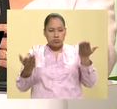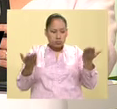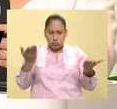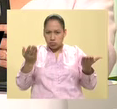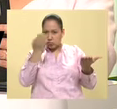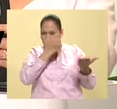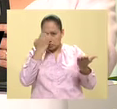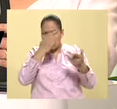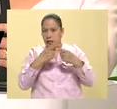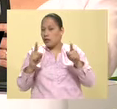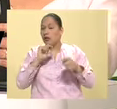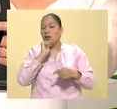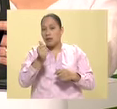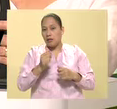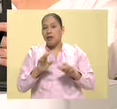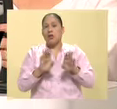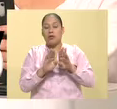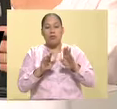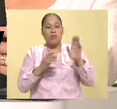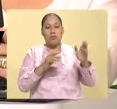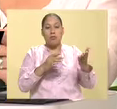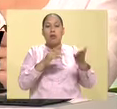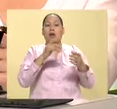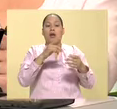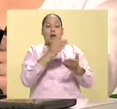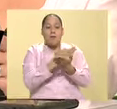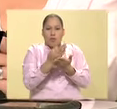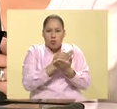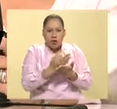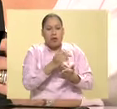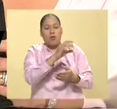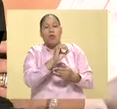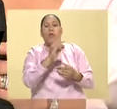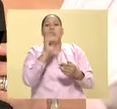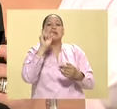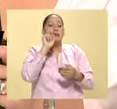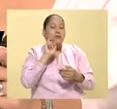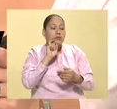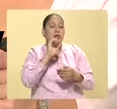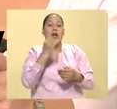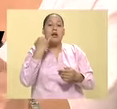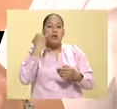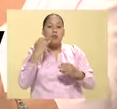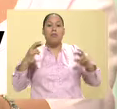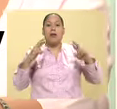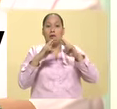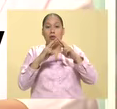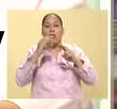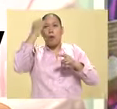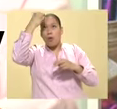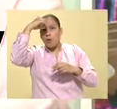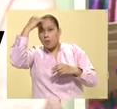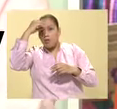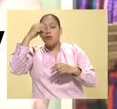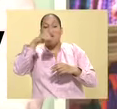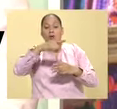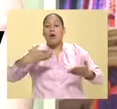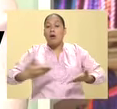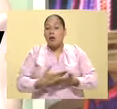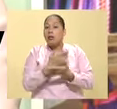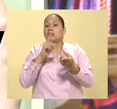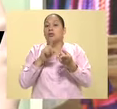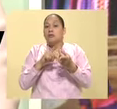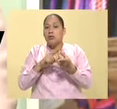alguna, independientemente del fenotipo, color, lo que estamos diciendo, sexo, idioma, religión, opinión, origen